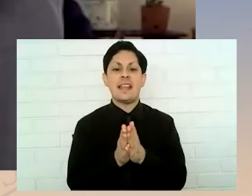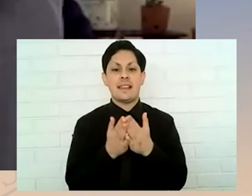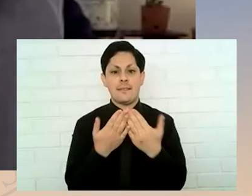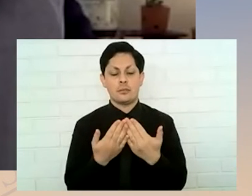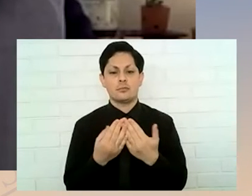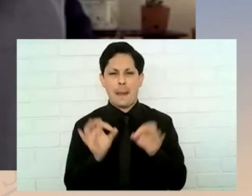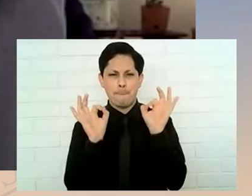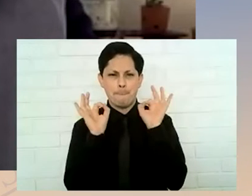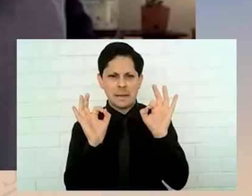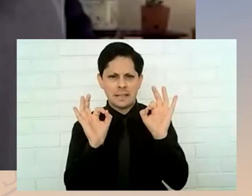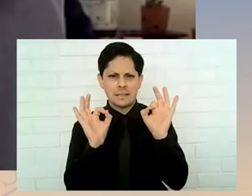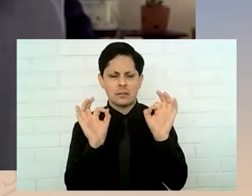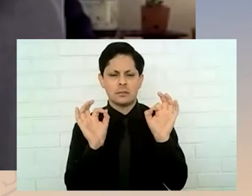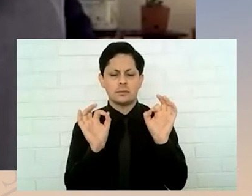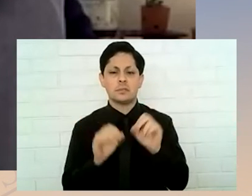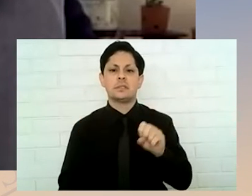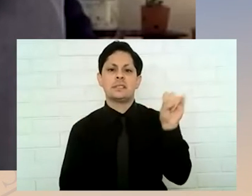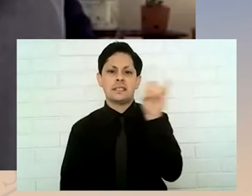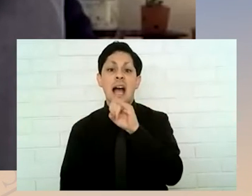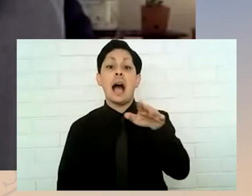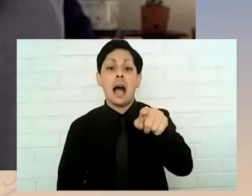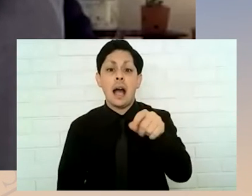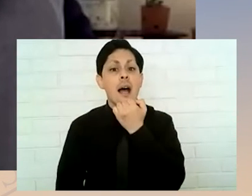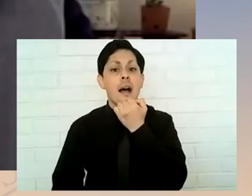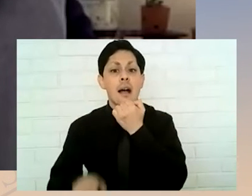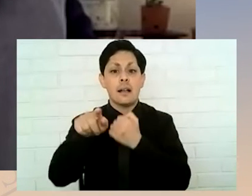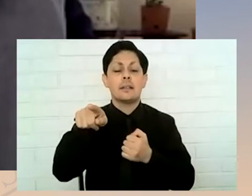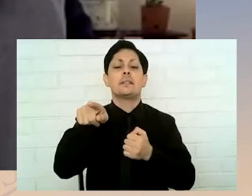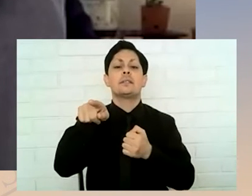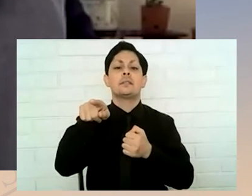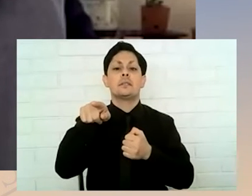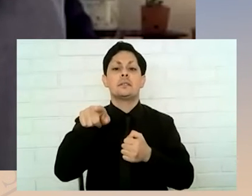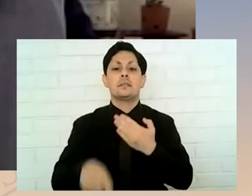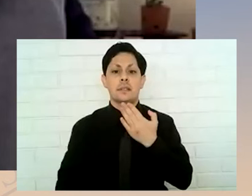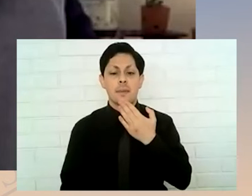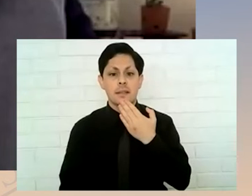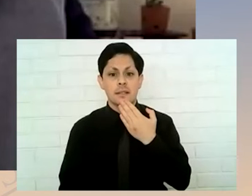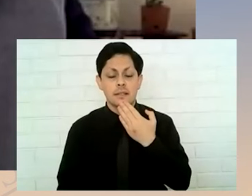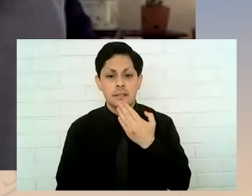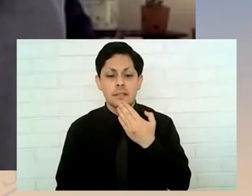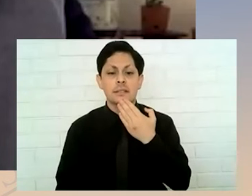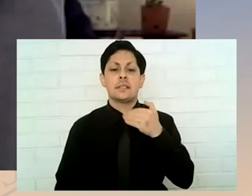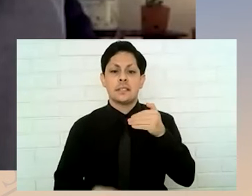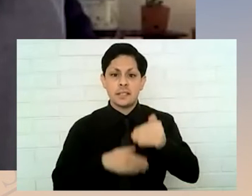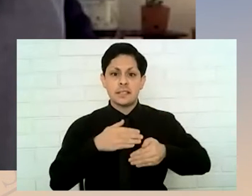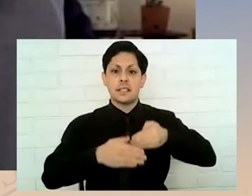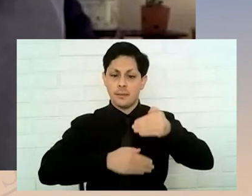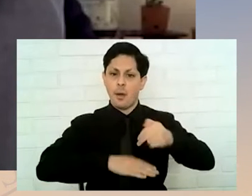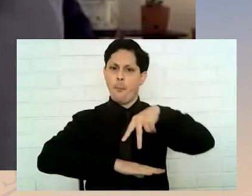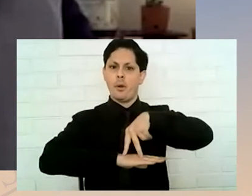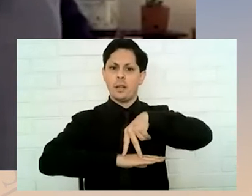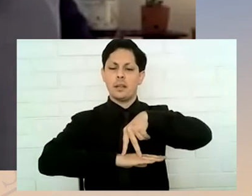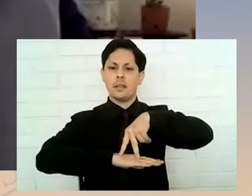especializados. Sardel ha y sigue siendo ponente en múltiples eventos y